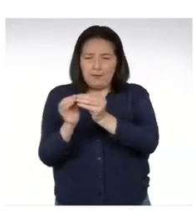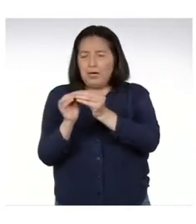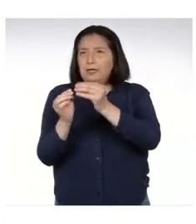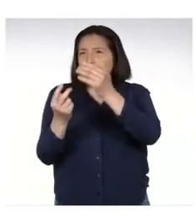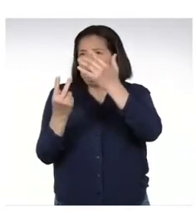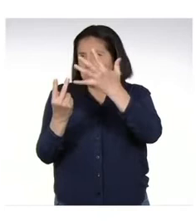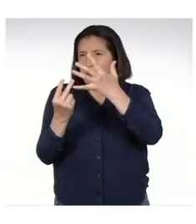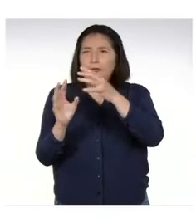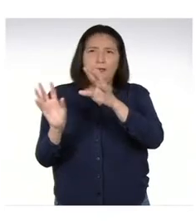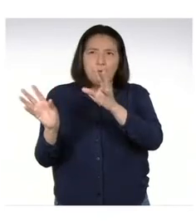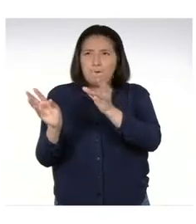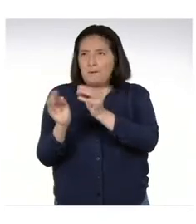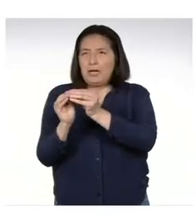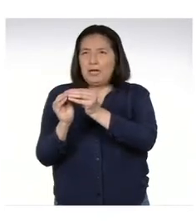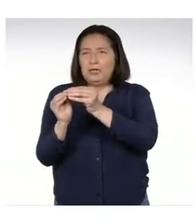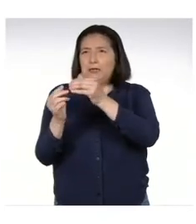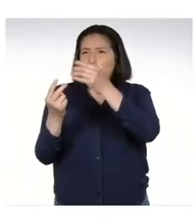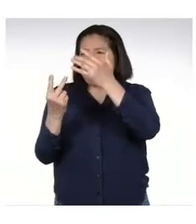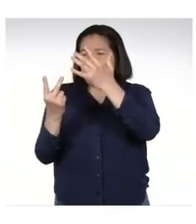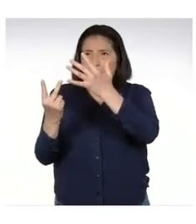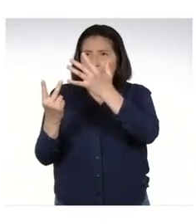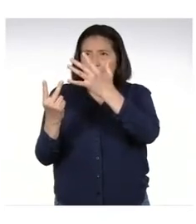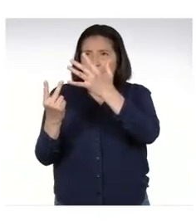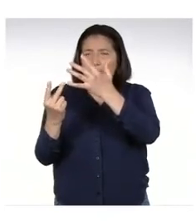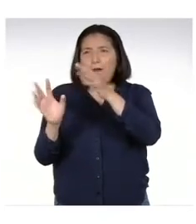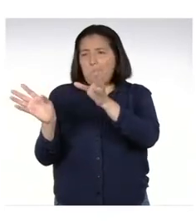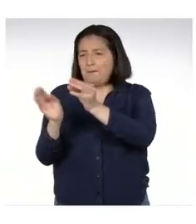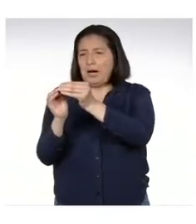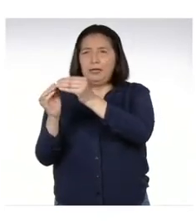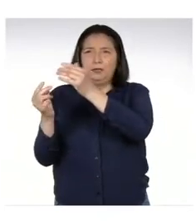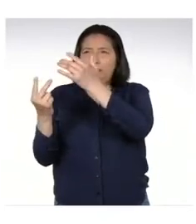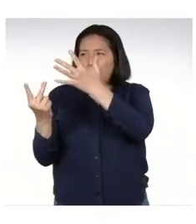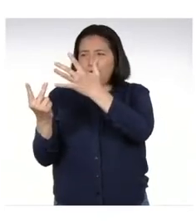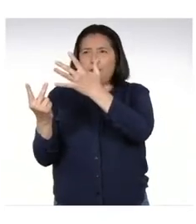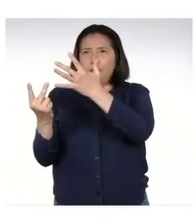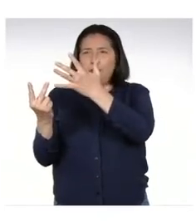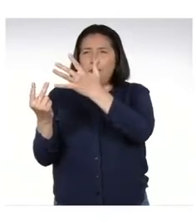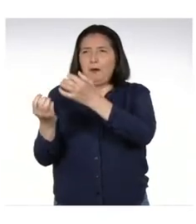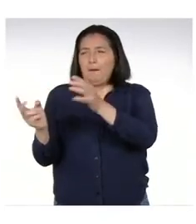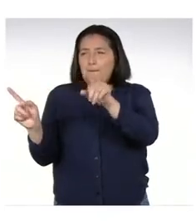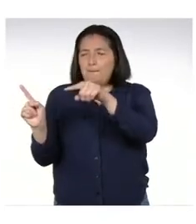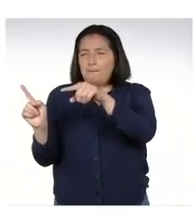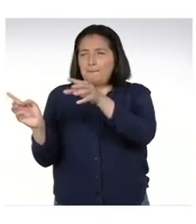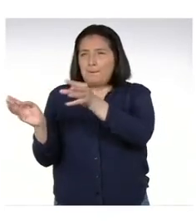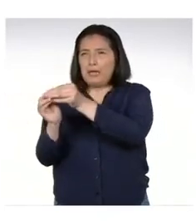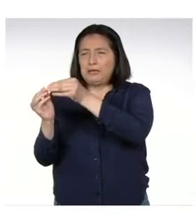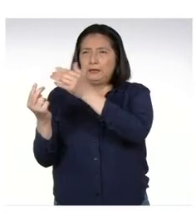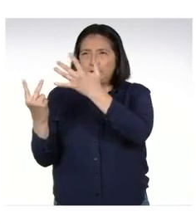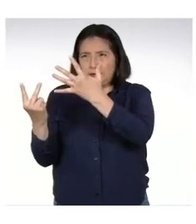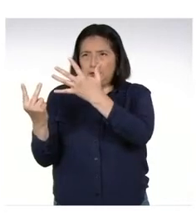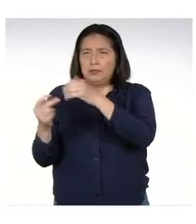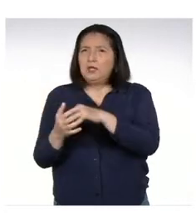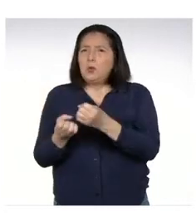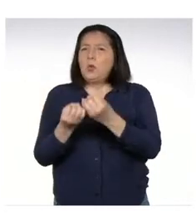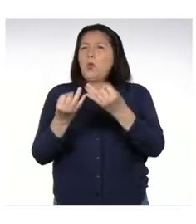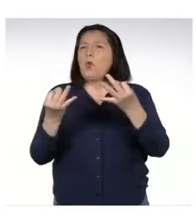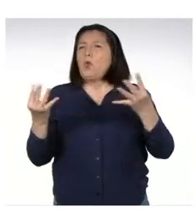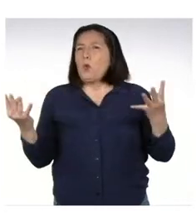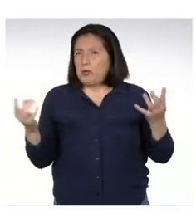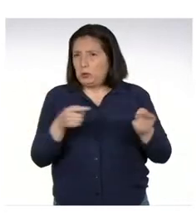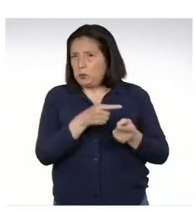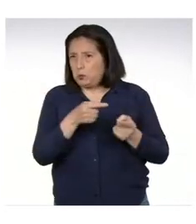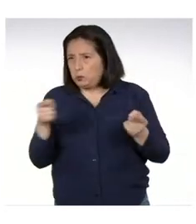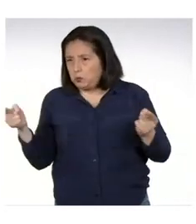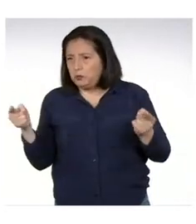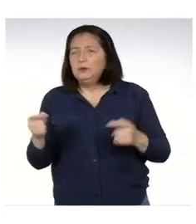más 7 más 7 más 7 más 7. Esto da como